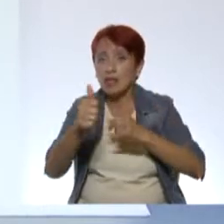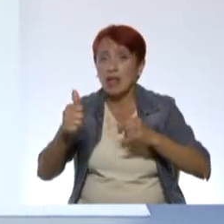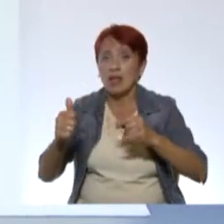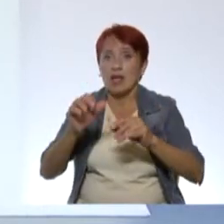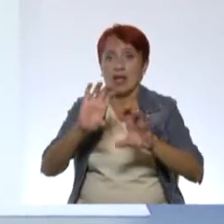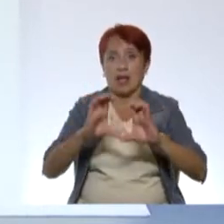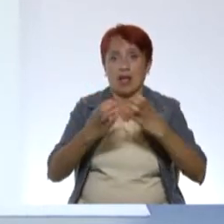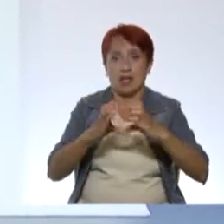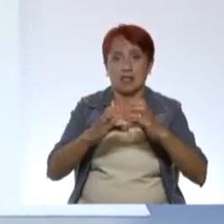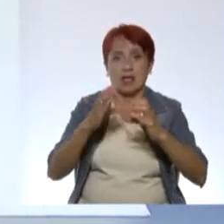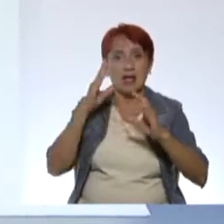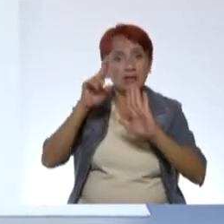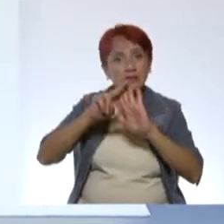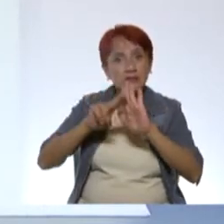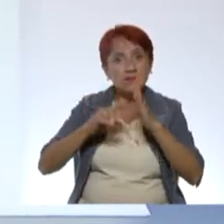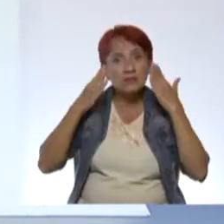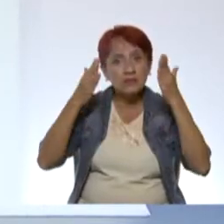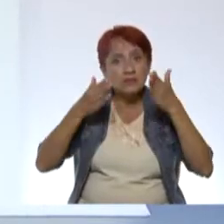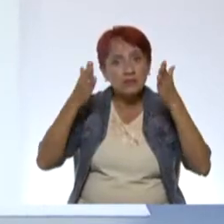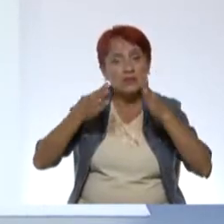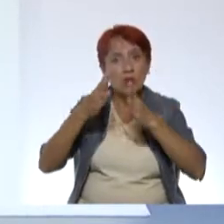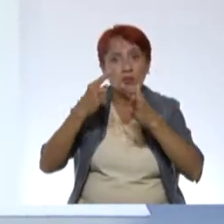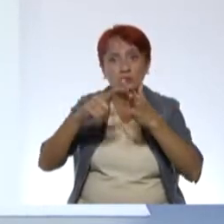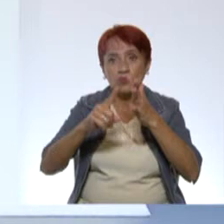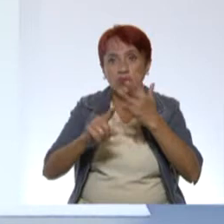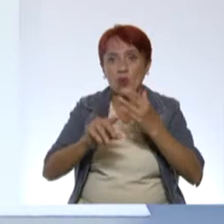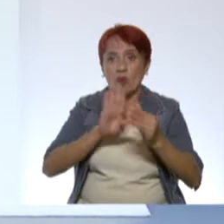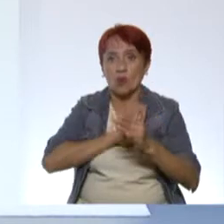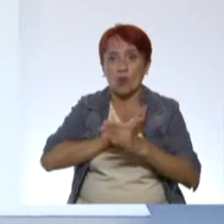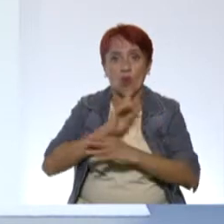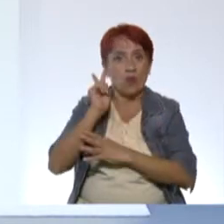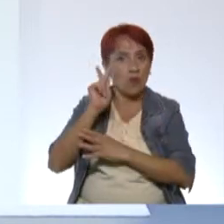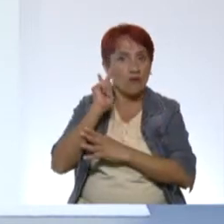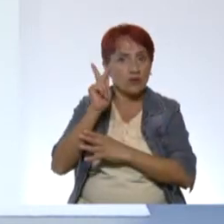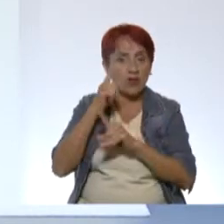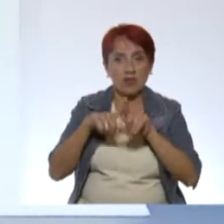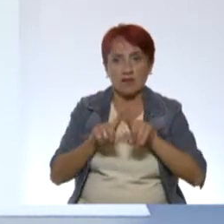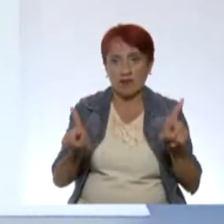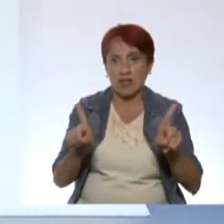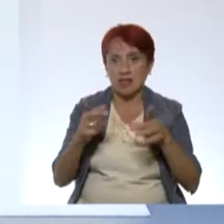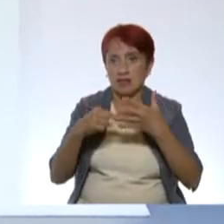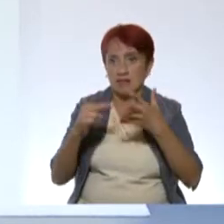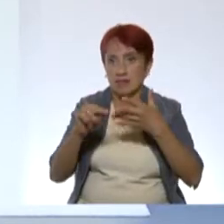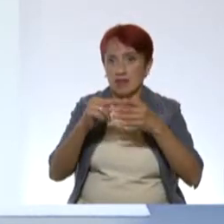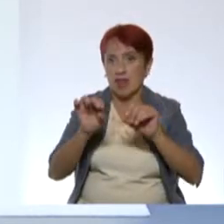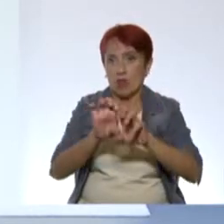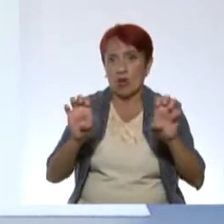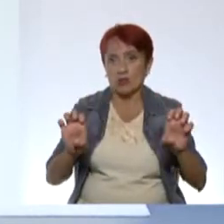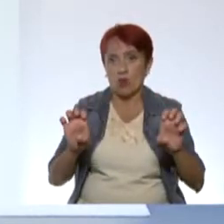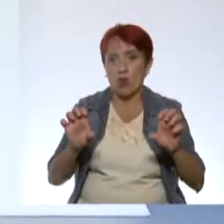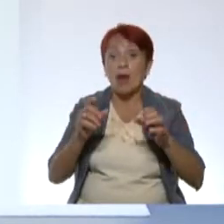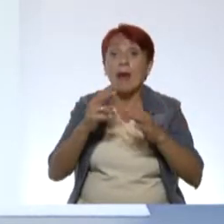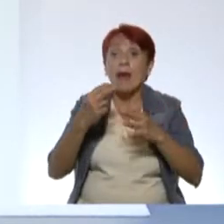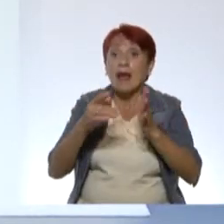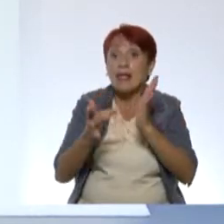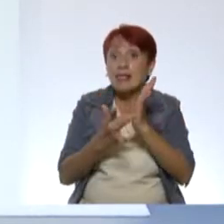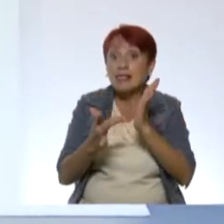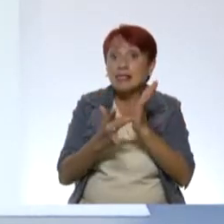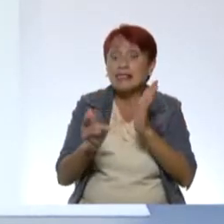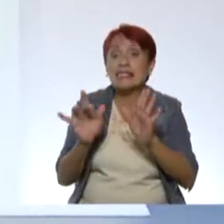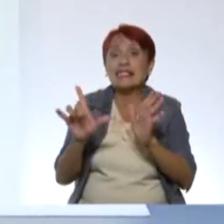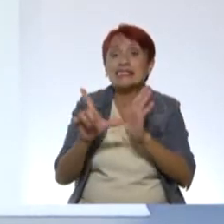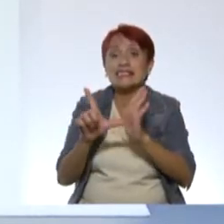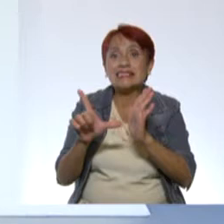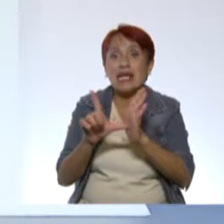de las clases y orientaciones que nos traen nuestros profesores de los distintos niveles de educación, media técnica,